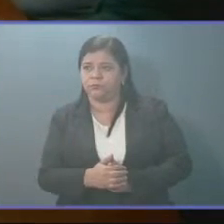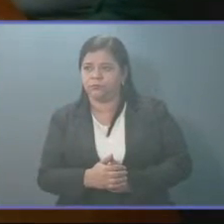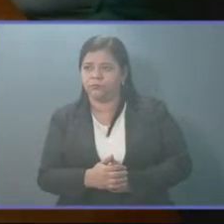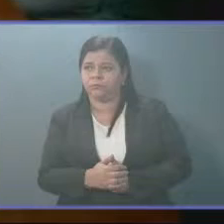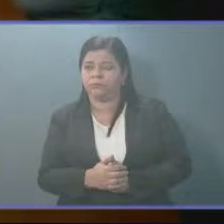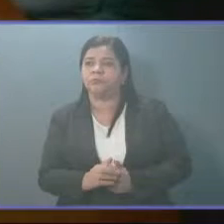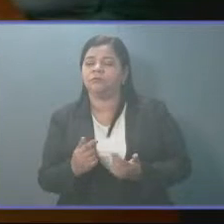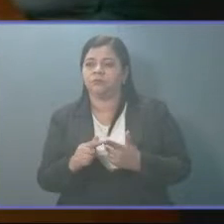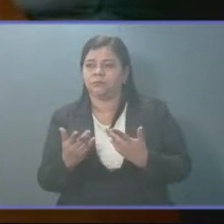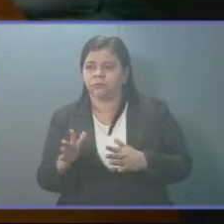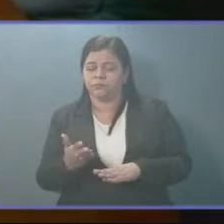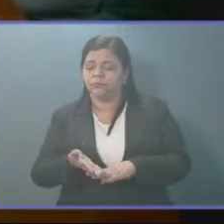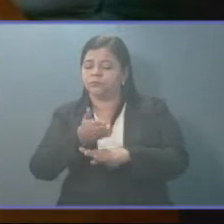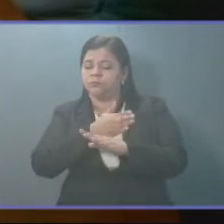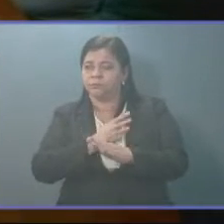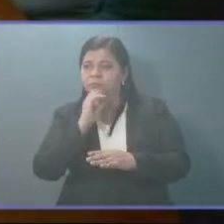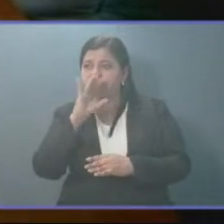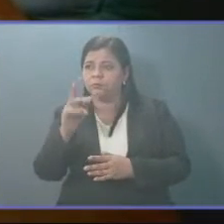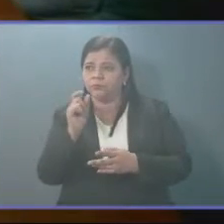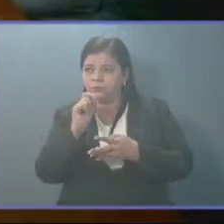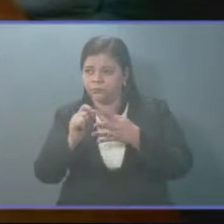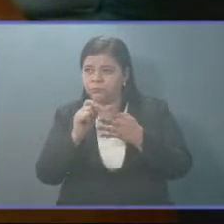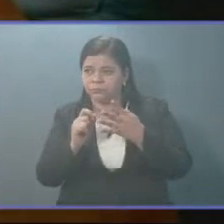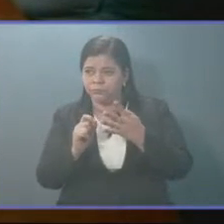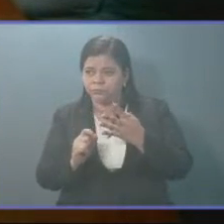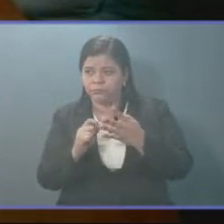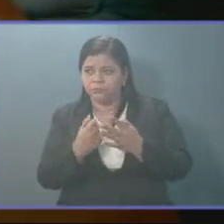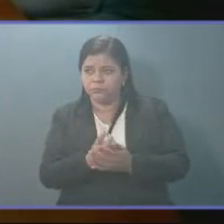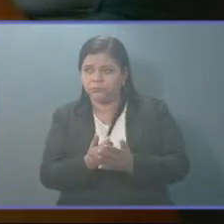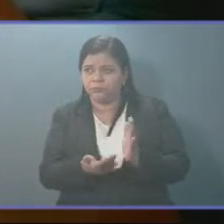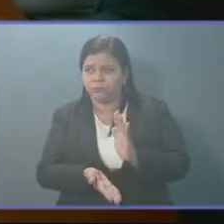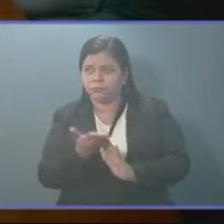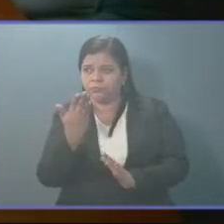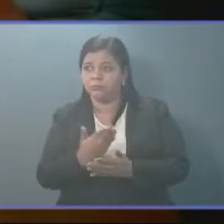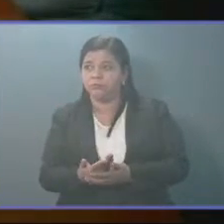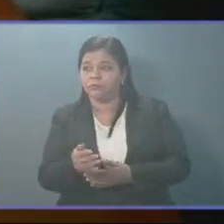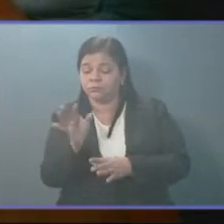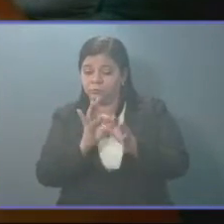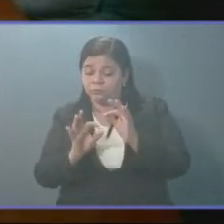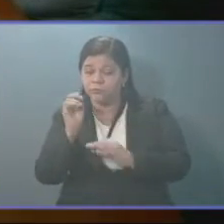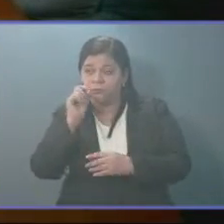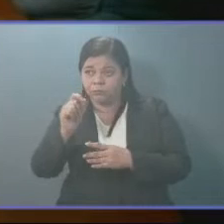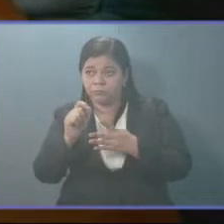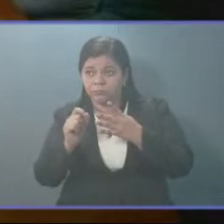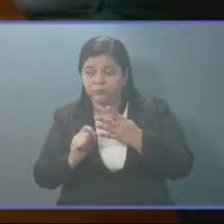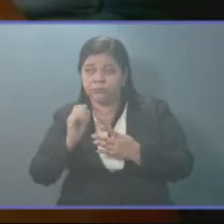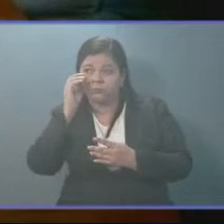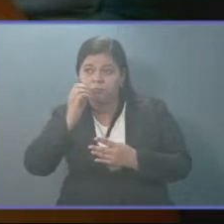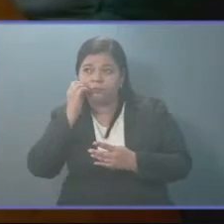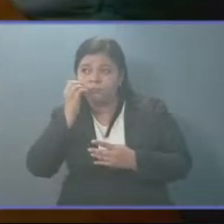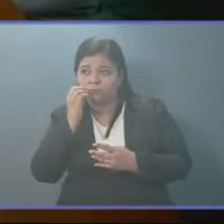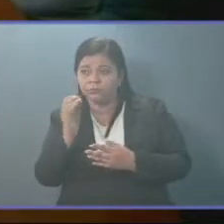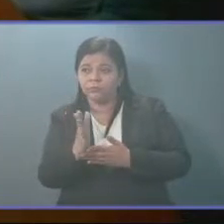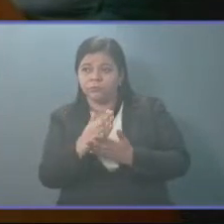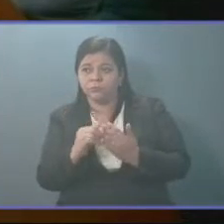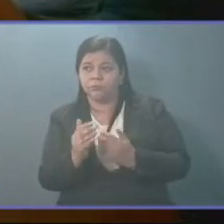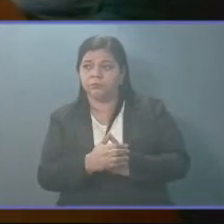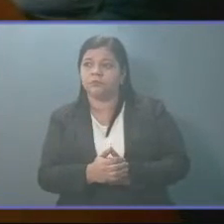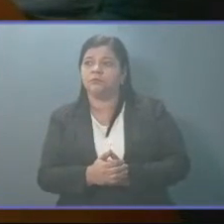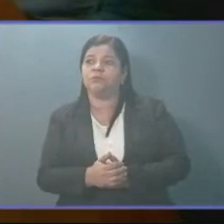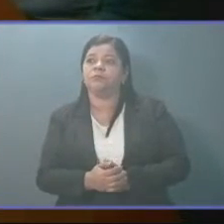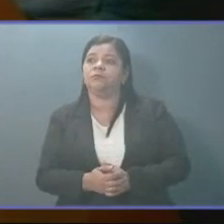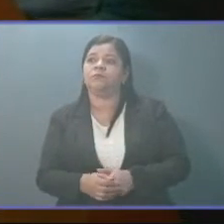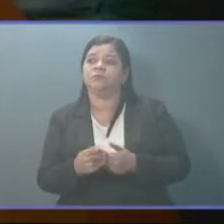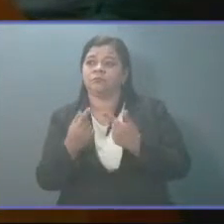estaba originalmente, que dice principio de oralidad. Las actuaciones procesales serán orales, salvo las excepciones establecidas en